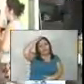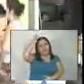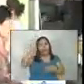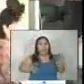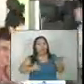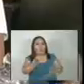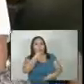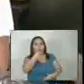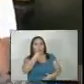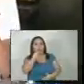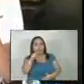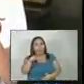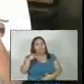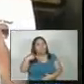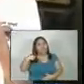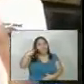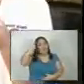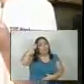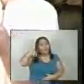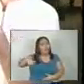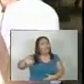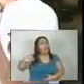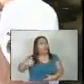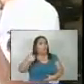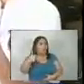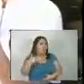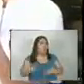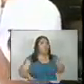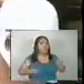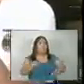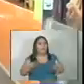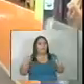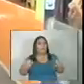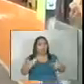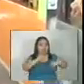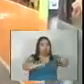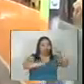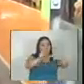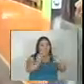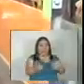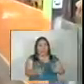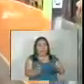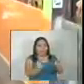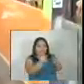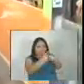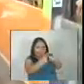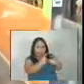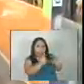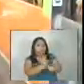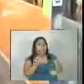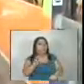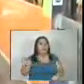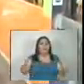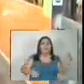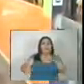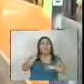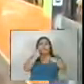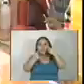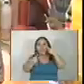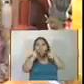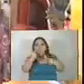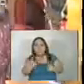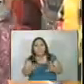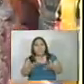Aseguran que este año para ellos ha sido muy bueno en sus ventas, ya que con las remodelaciones hechas en este lugar, aumentó la visita de turistas y